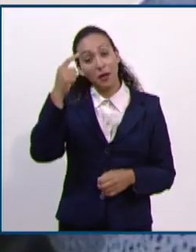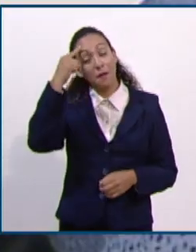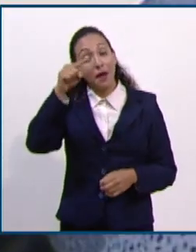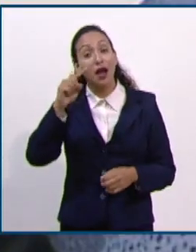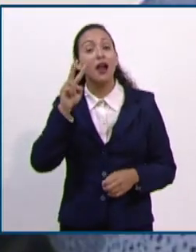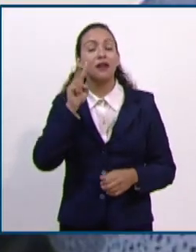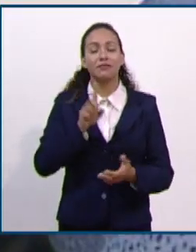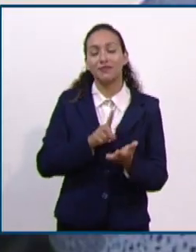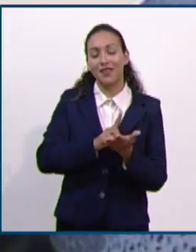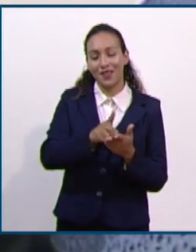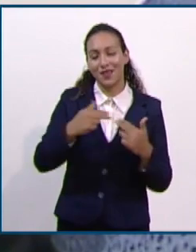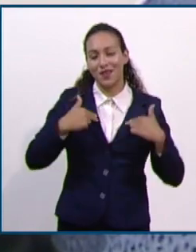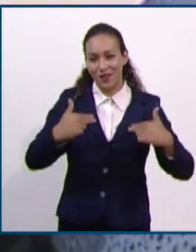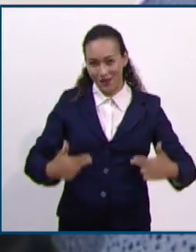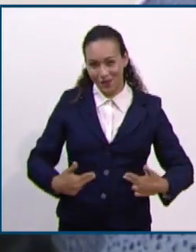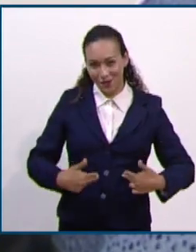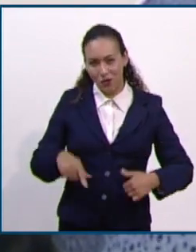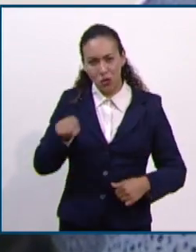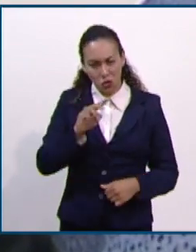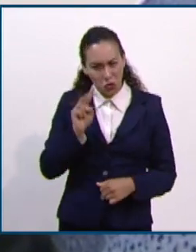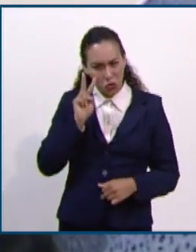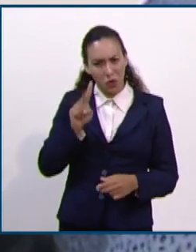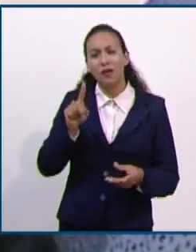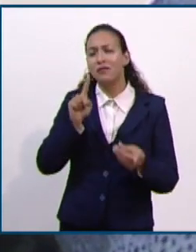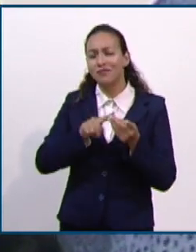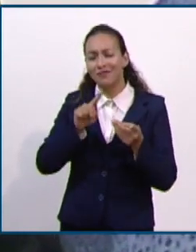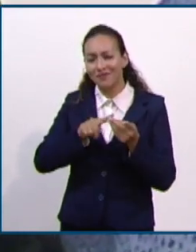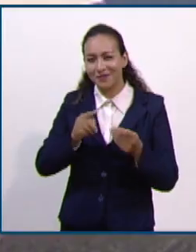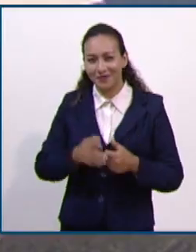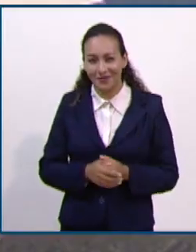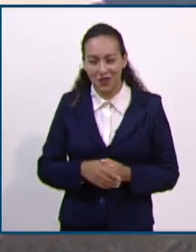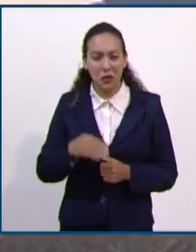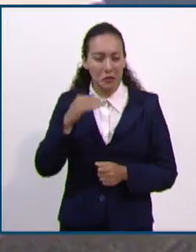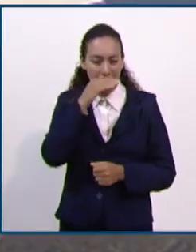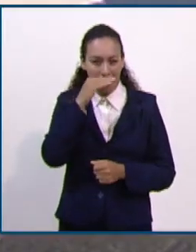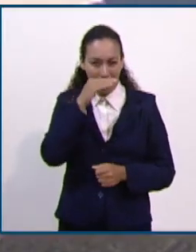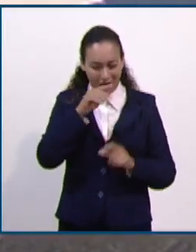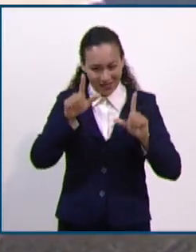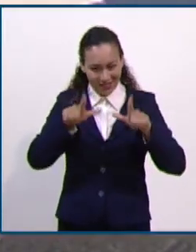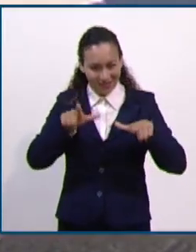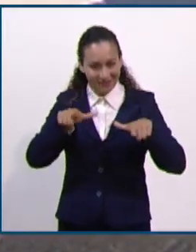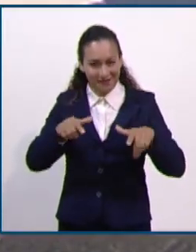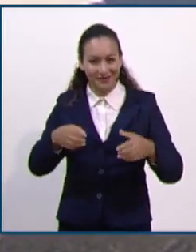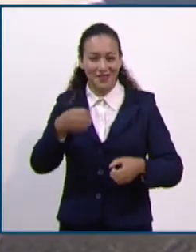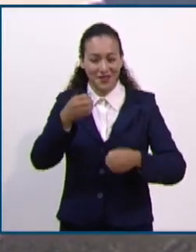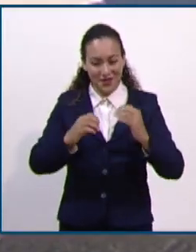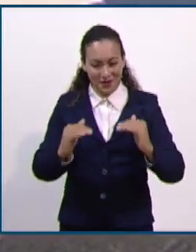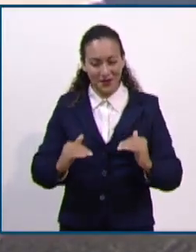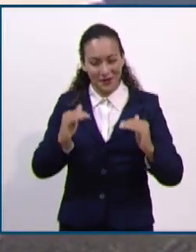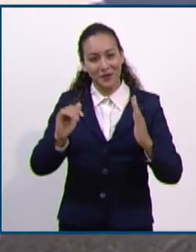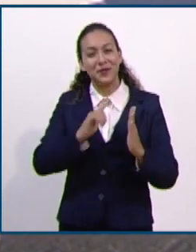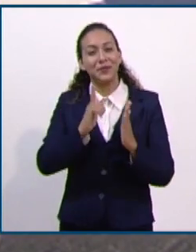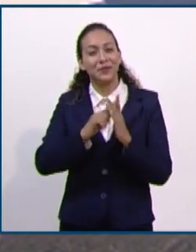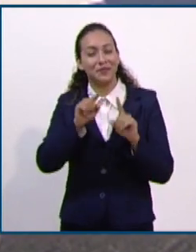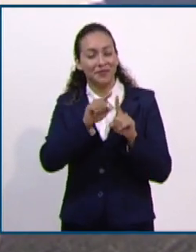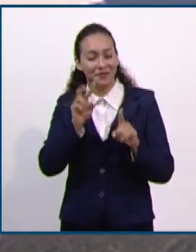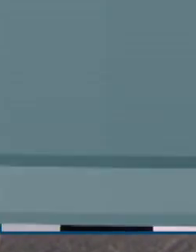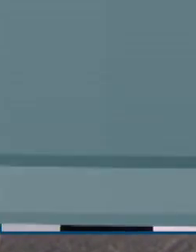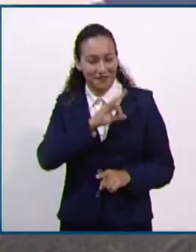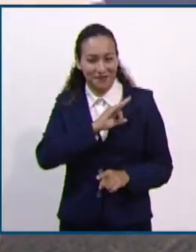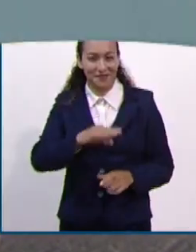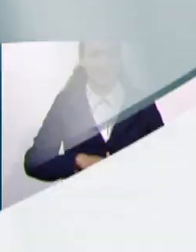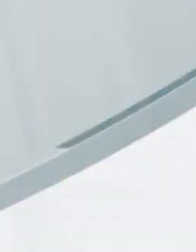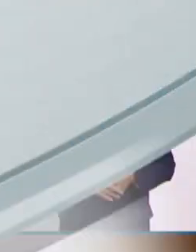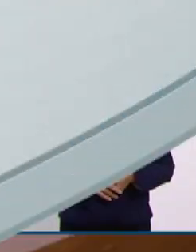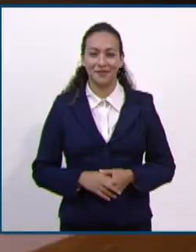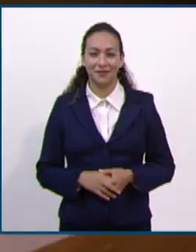Derechos Humanos, Juicio de Amparo, que puede encontrar de manera gratuita en el sitio web de la Suprema Corte.